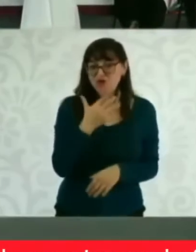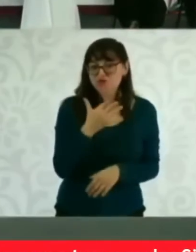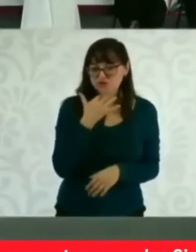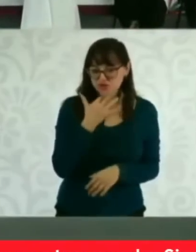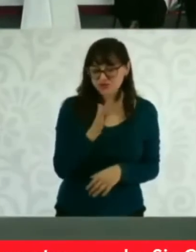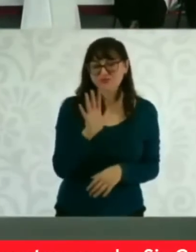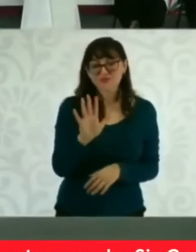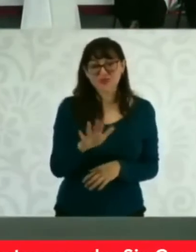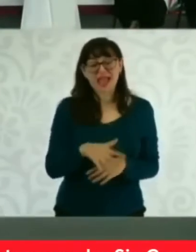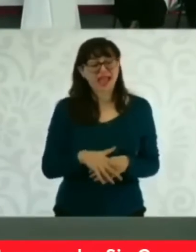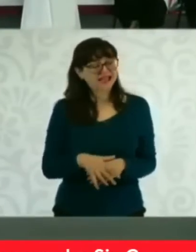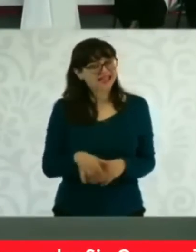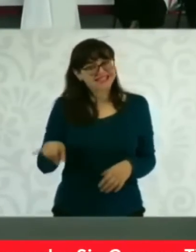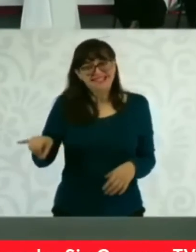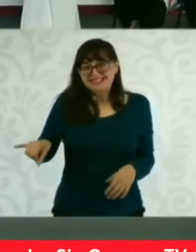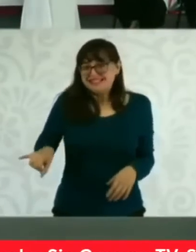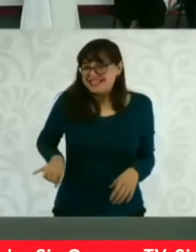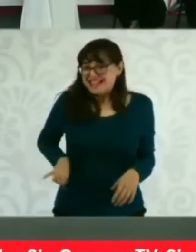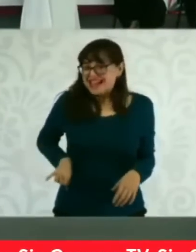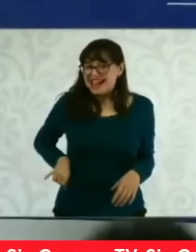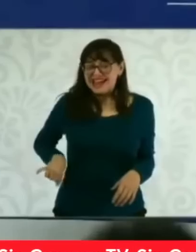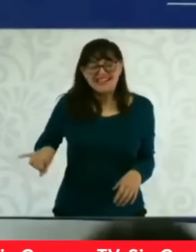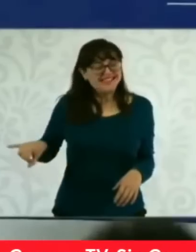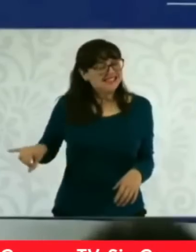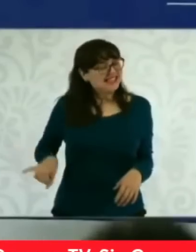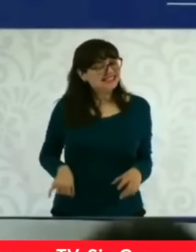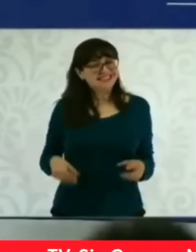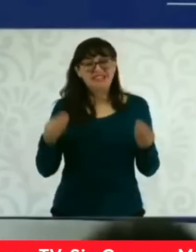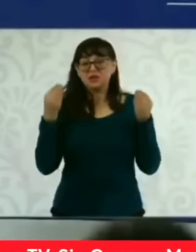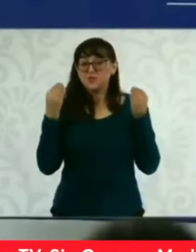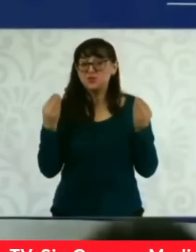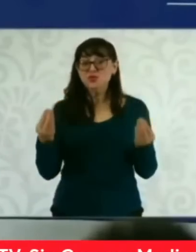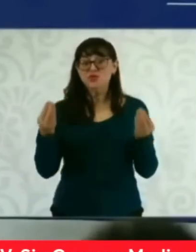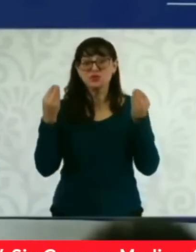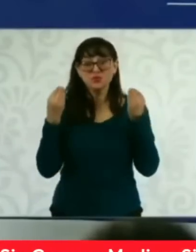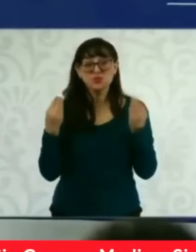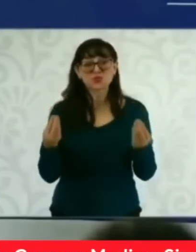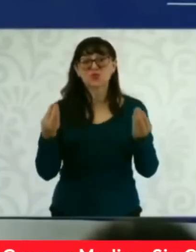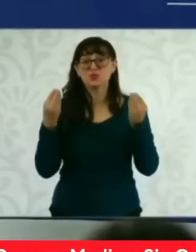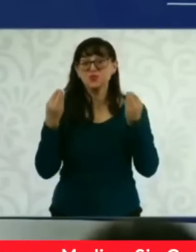Es muy interesante, muy interesante.